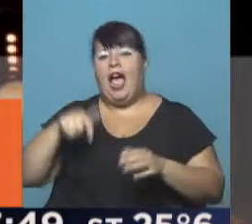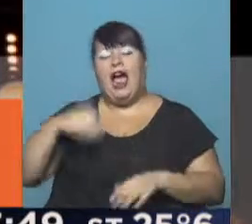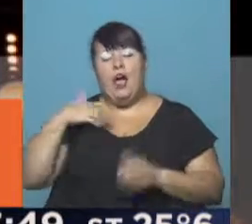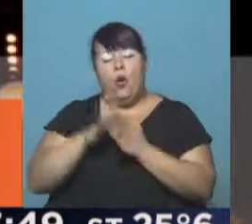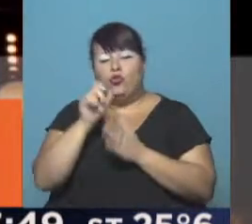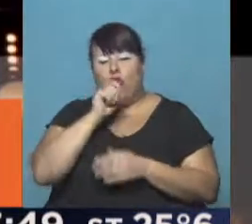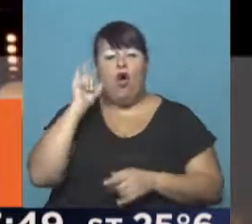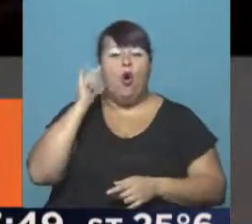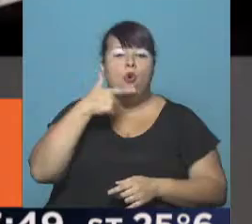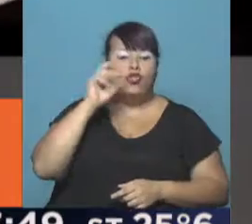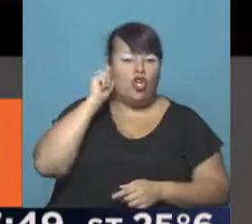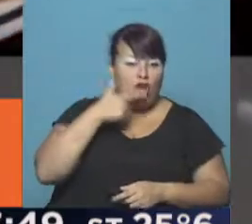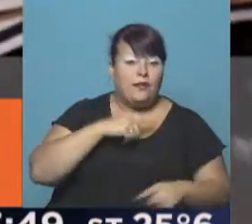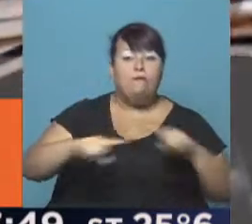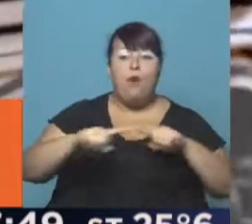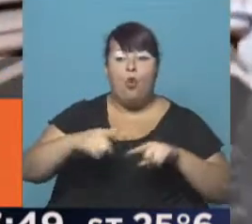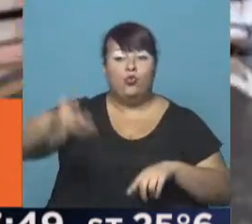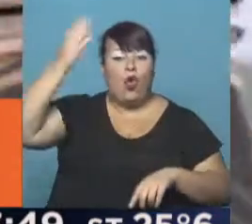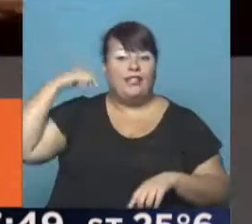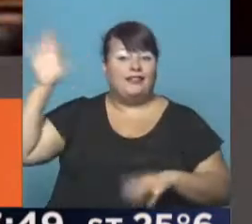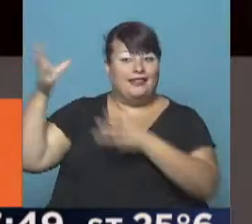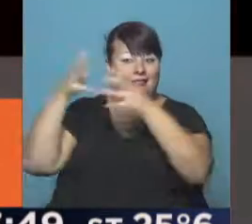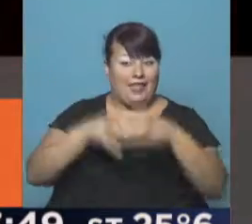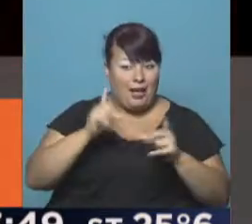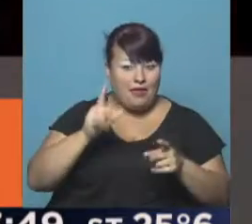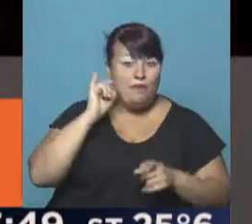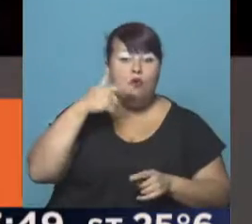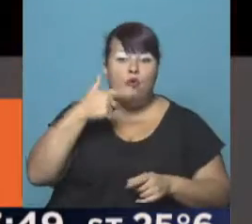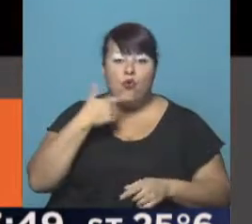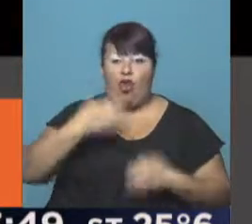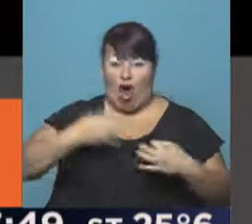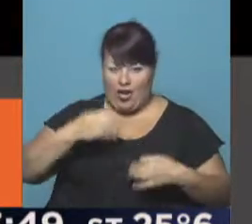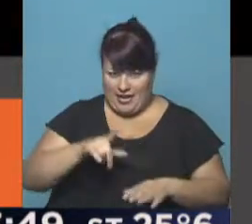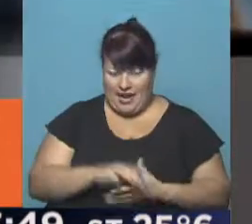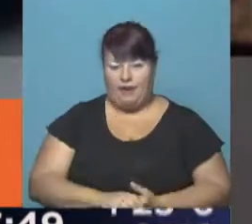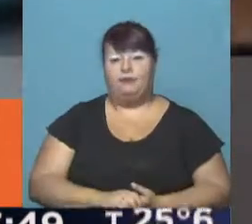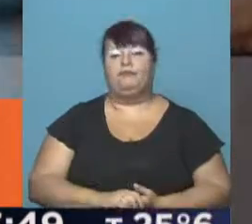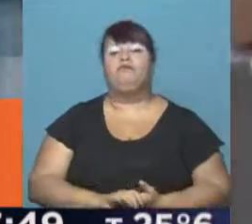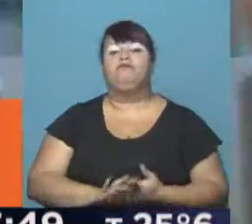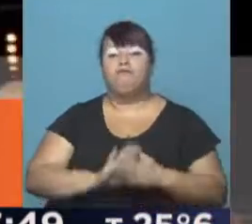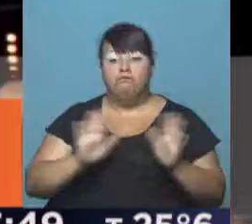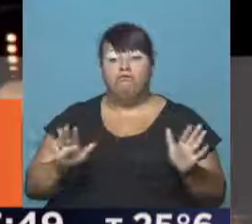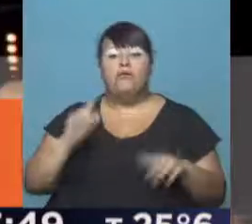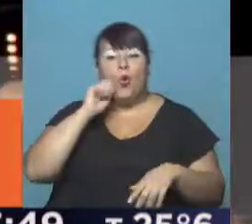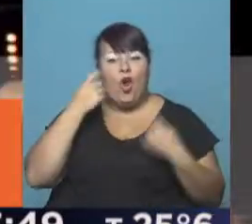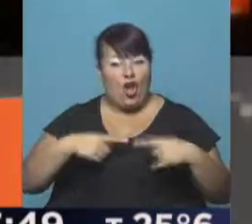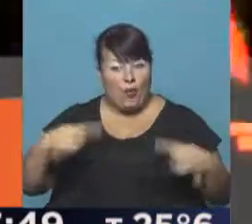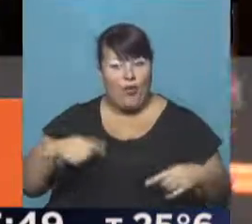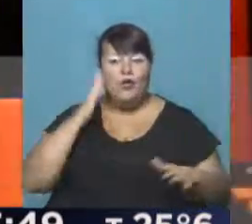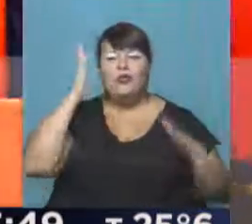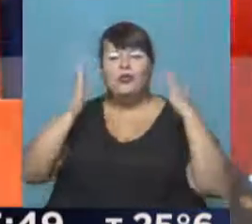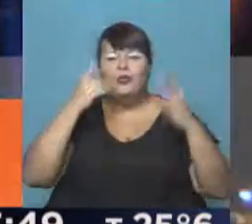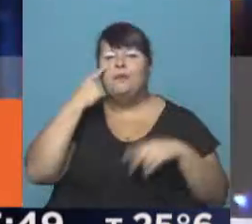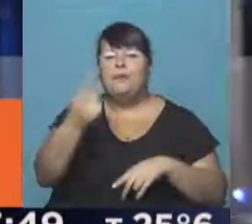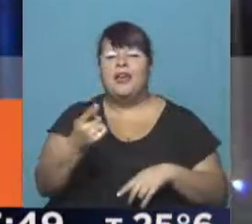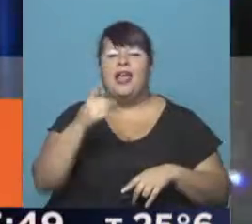Roses. Vienen con la productora que trajo en la última oportunidad los Guns N' Roses, la versión original, Ake Music. Así que gran noticia, el sueño de ver